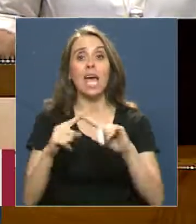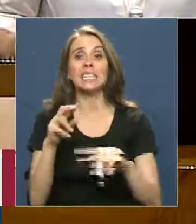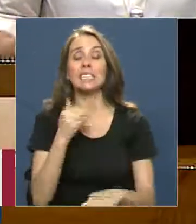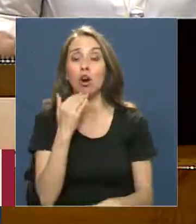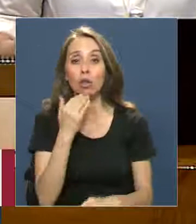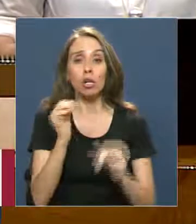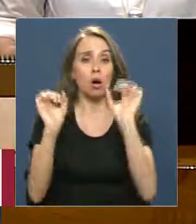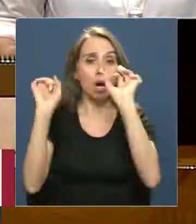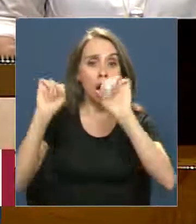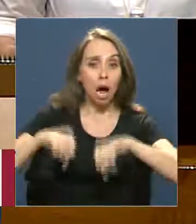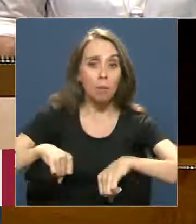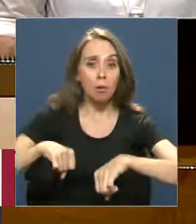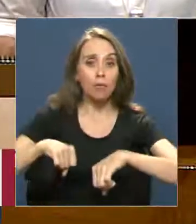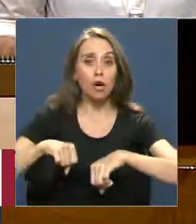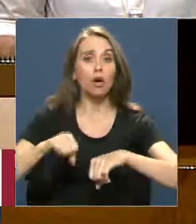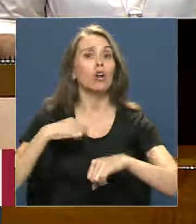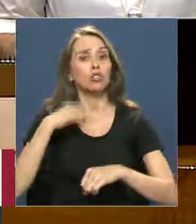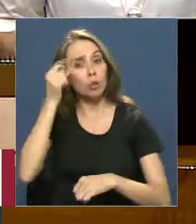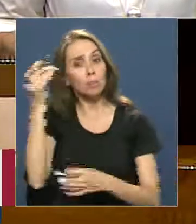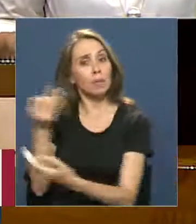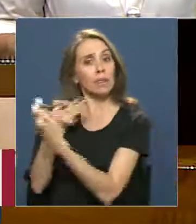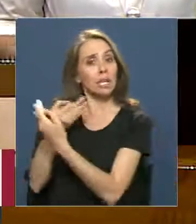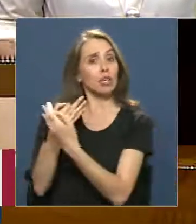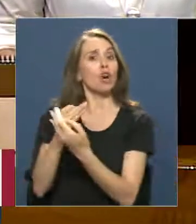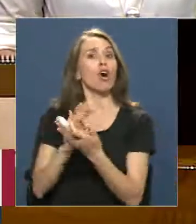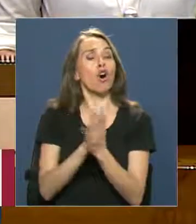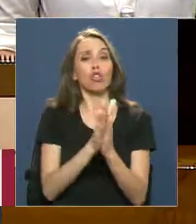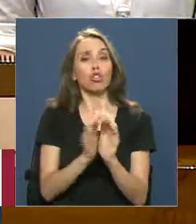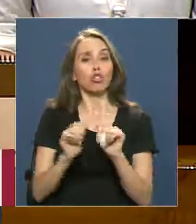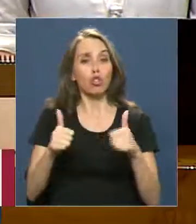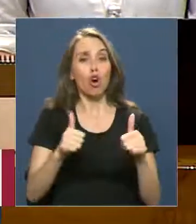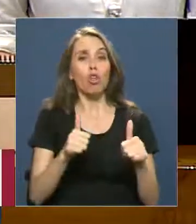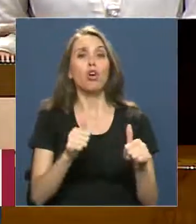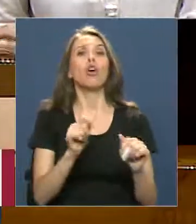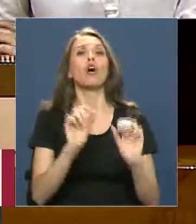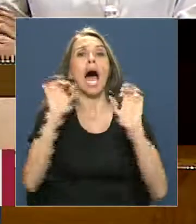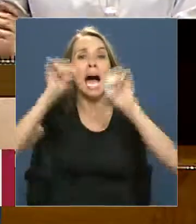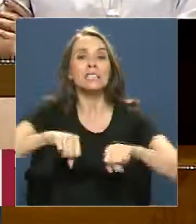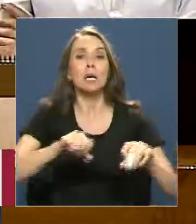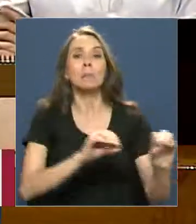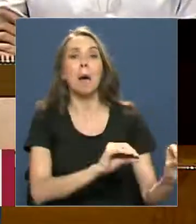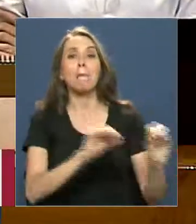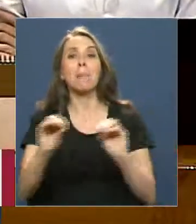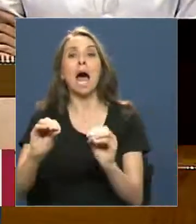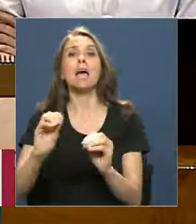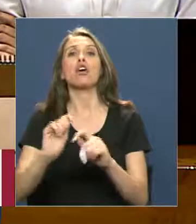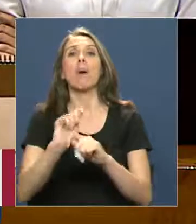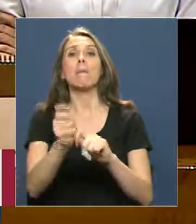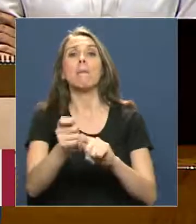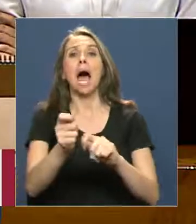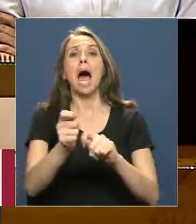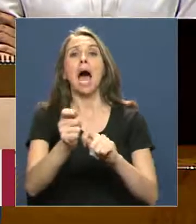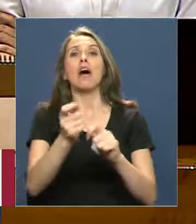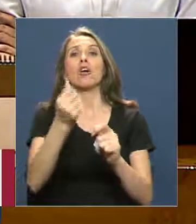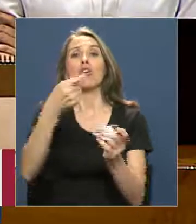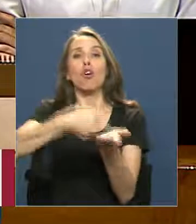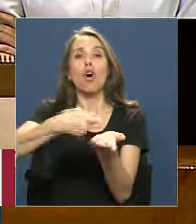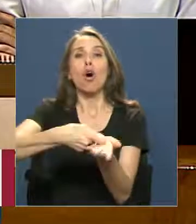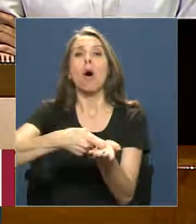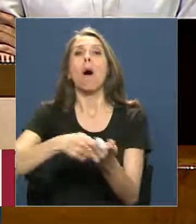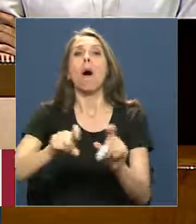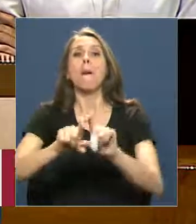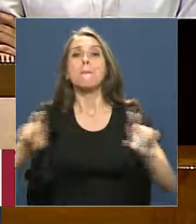y aprobado, entiendo por unanimidad, la prórroga del pago de algunas obligaciones de